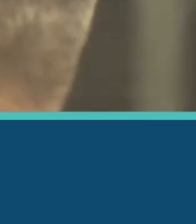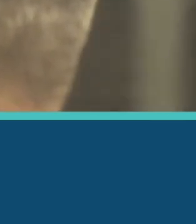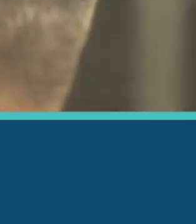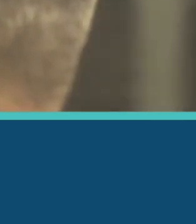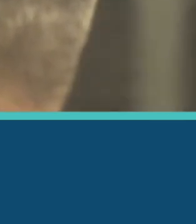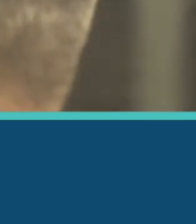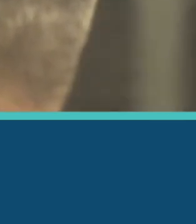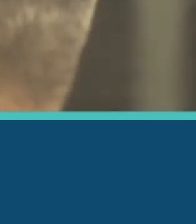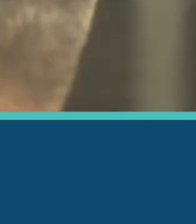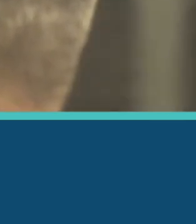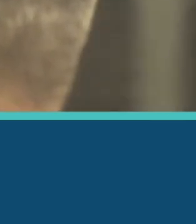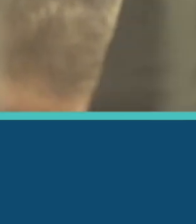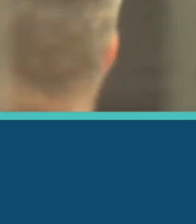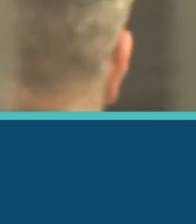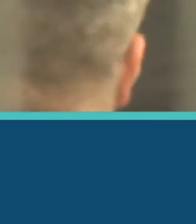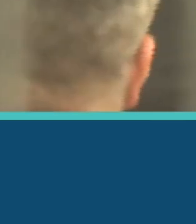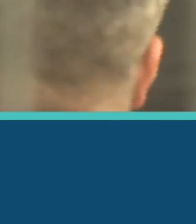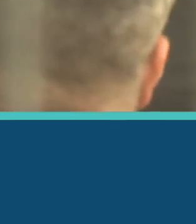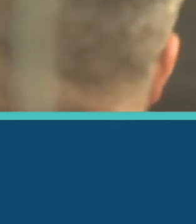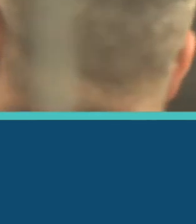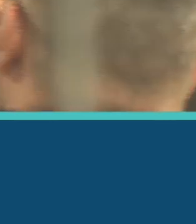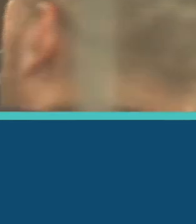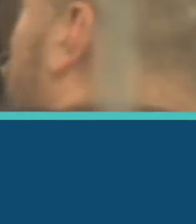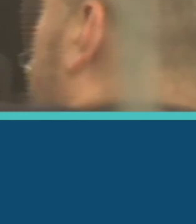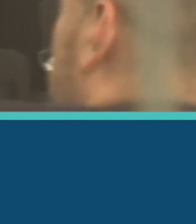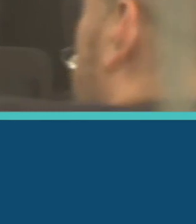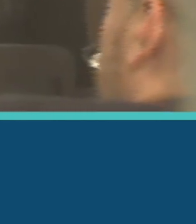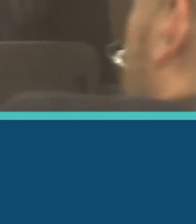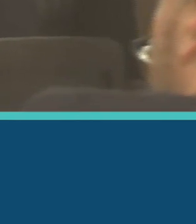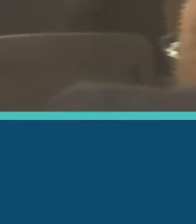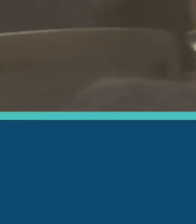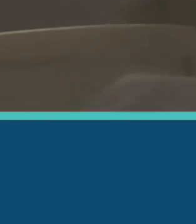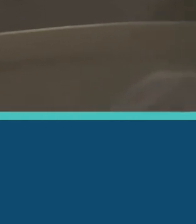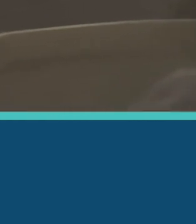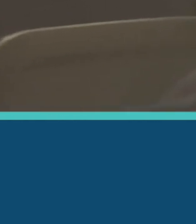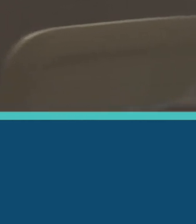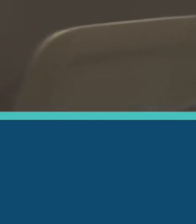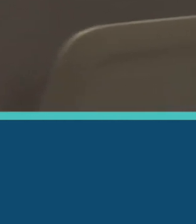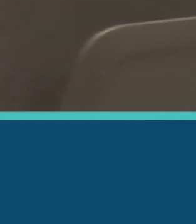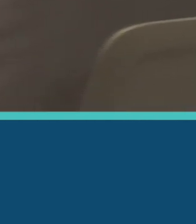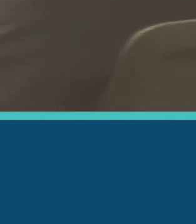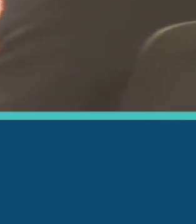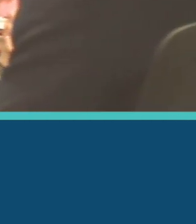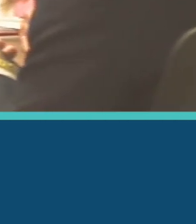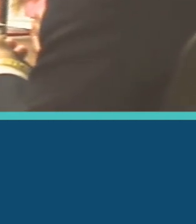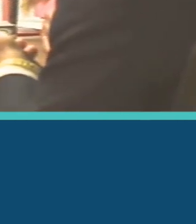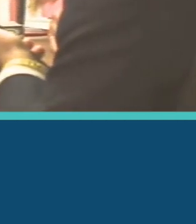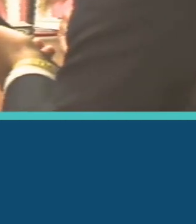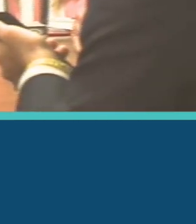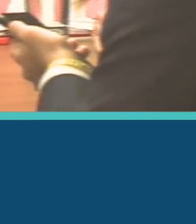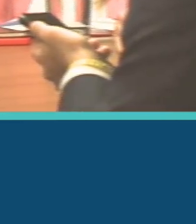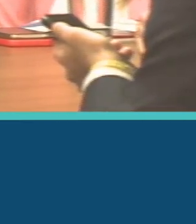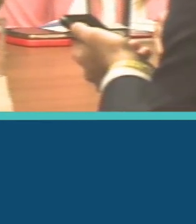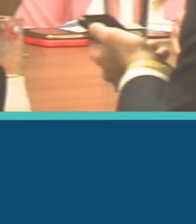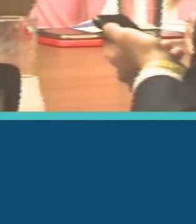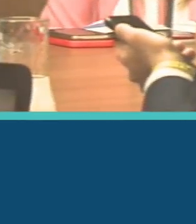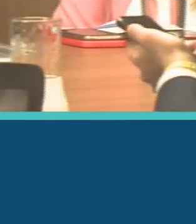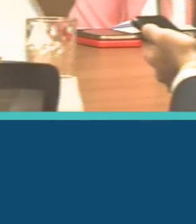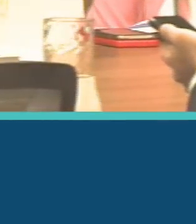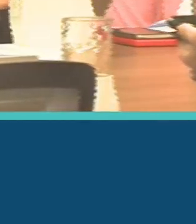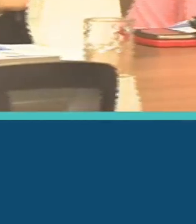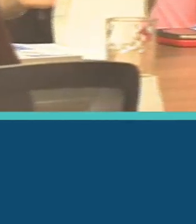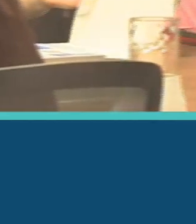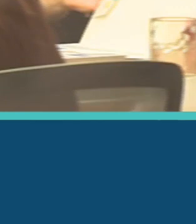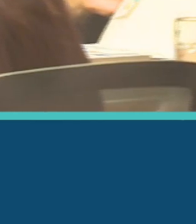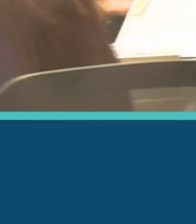reunión con los diputados, jefes de fracción, buscando, como usted lo decía, algunas posibles soluciones que se pudieran dar en